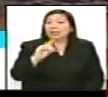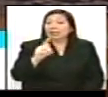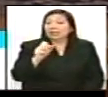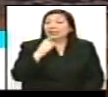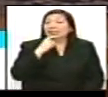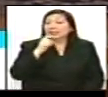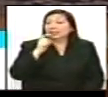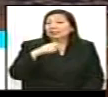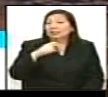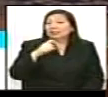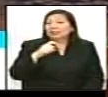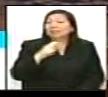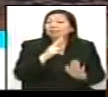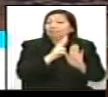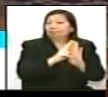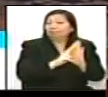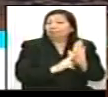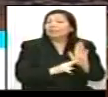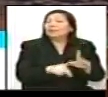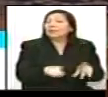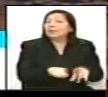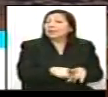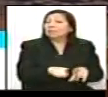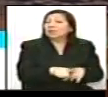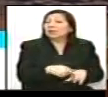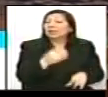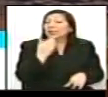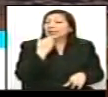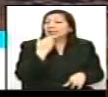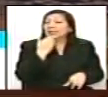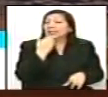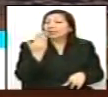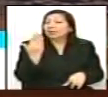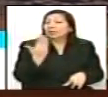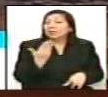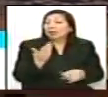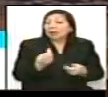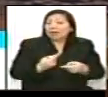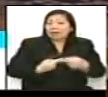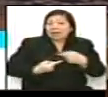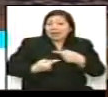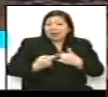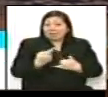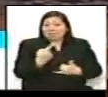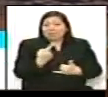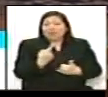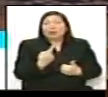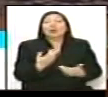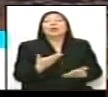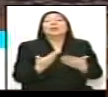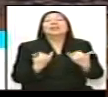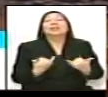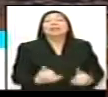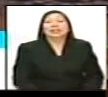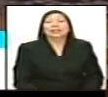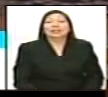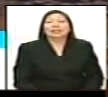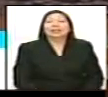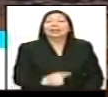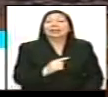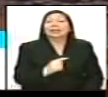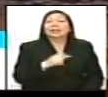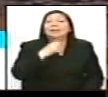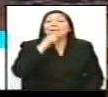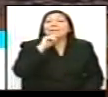la necesidad de reglamentar también que quienes fueran suplentes a esas candidatas o a esas